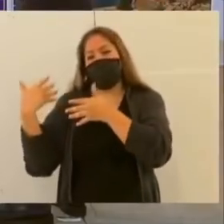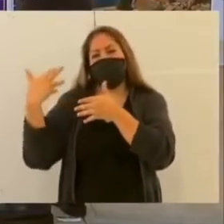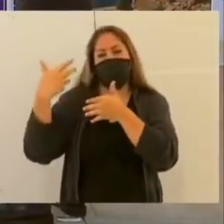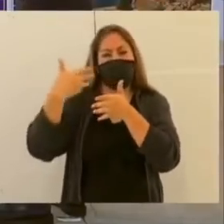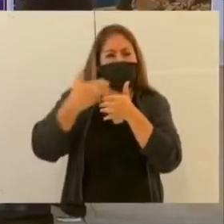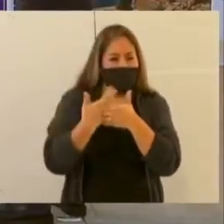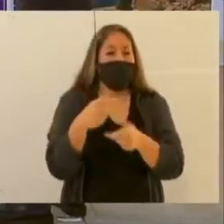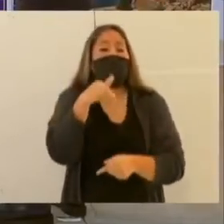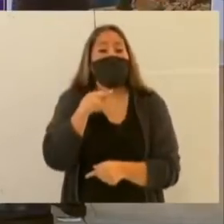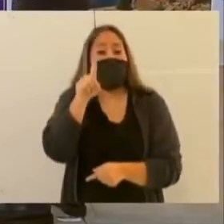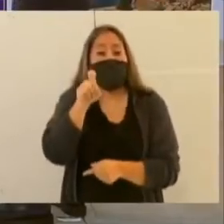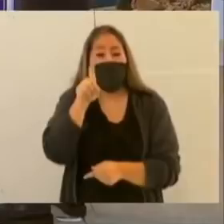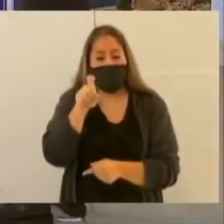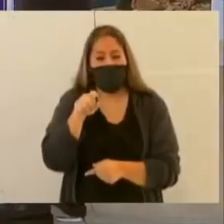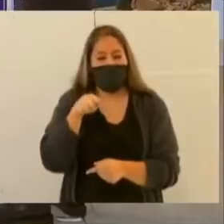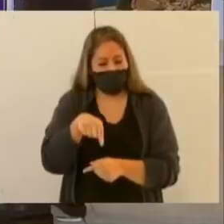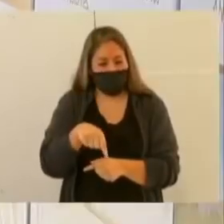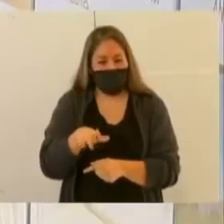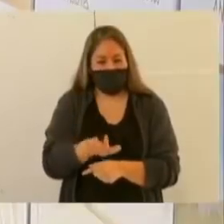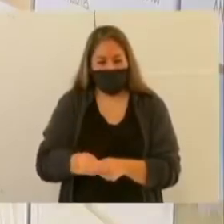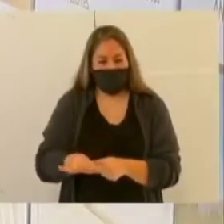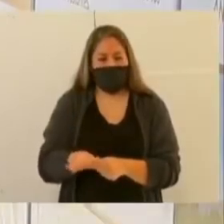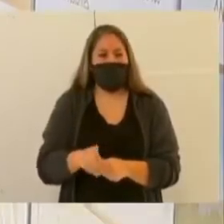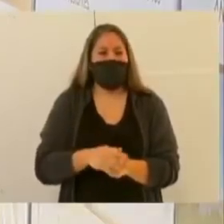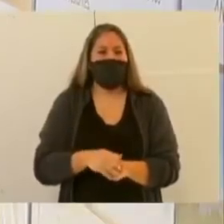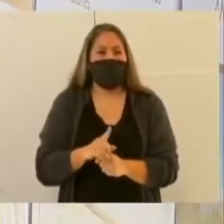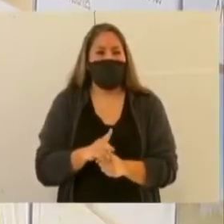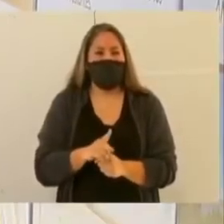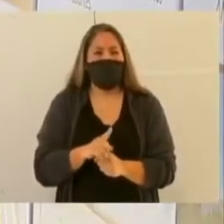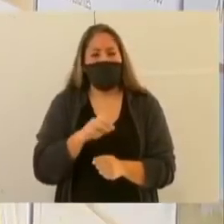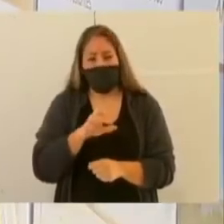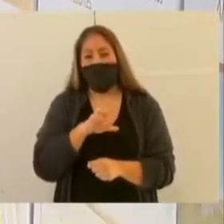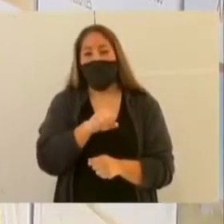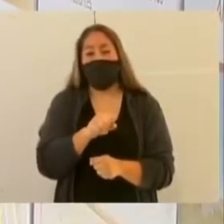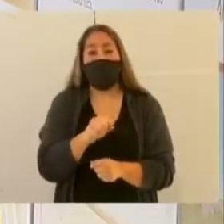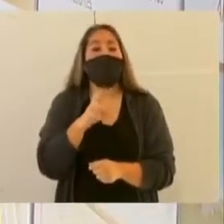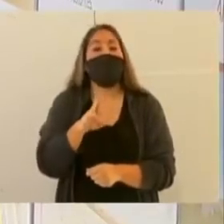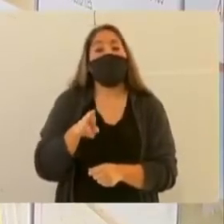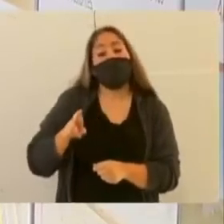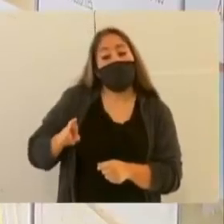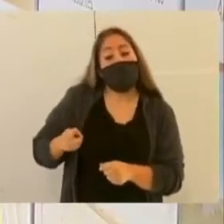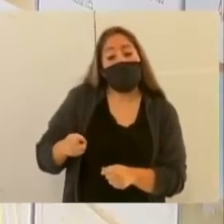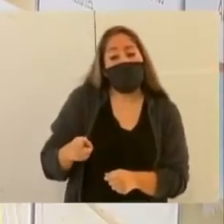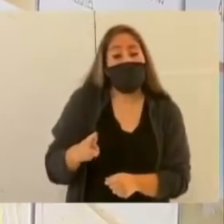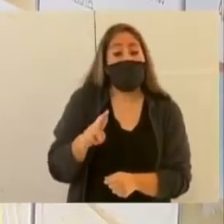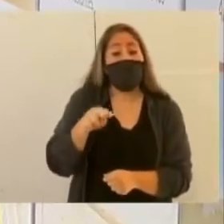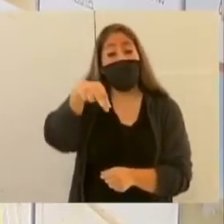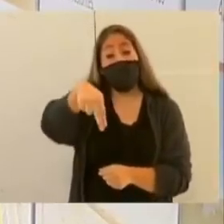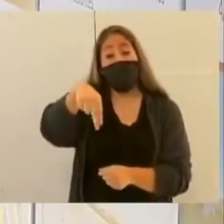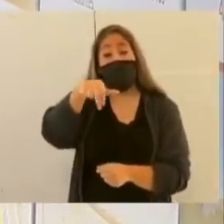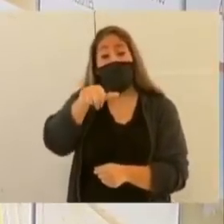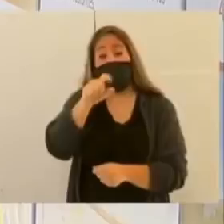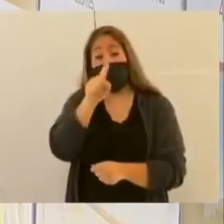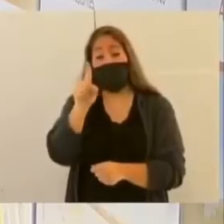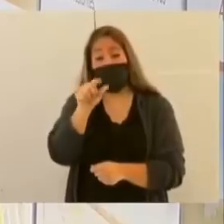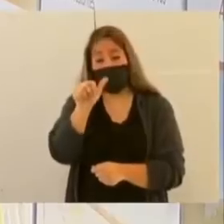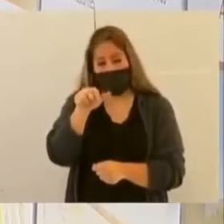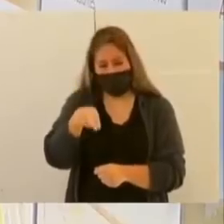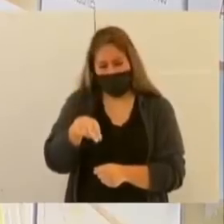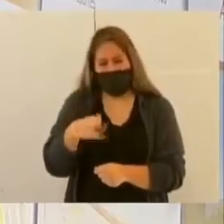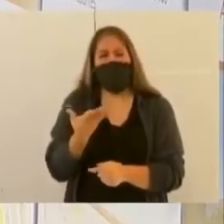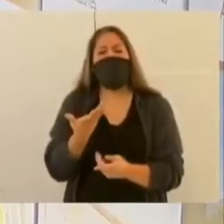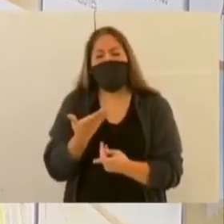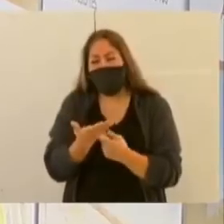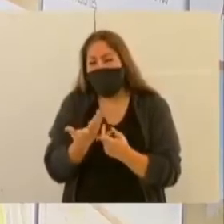que el agua superficial que se va a tomar del río Nazas, es un agua que puede ser